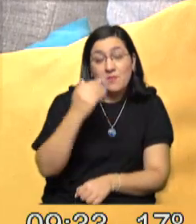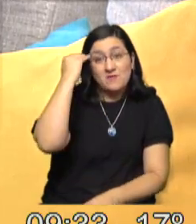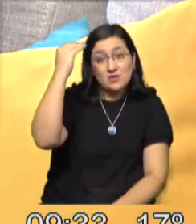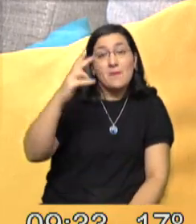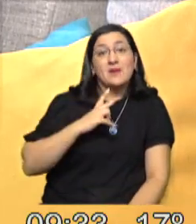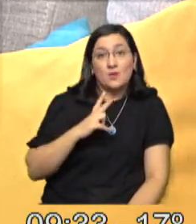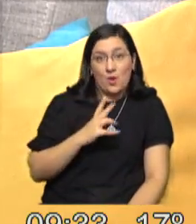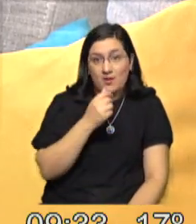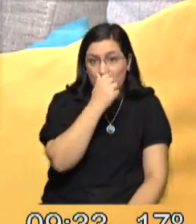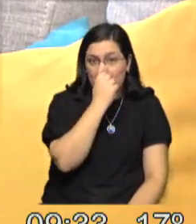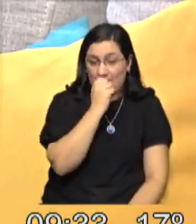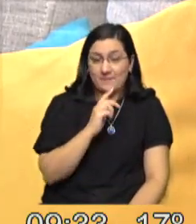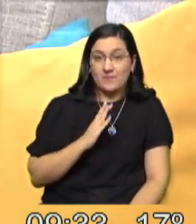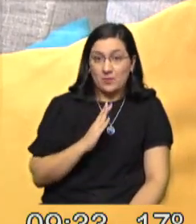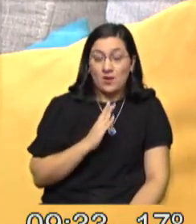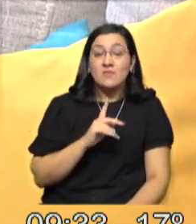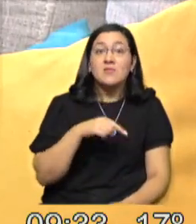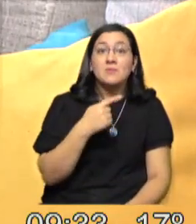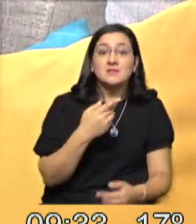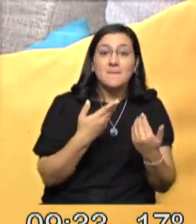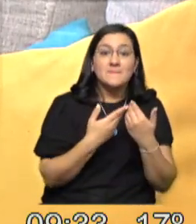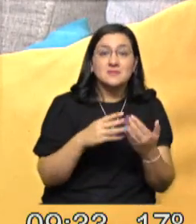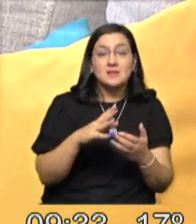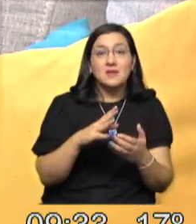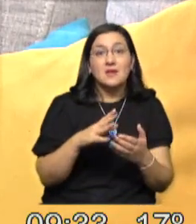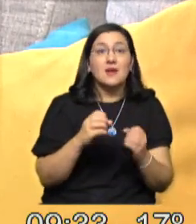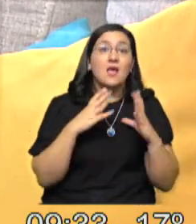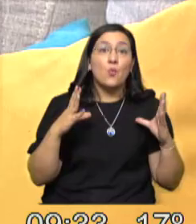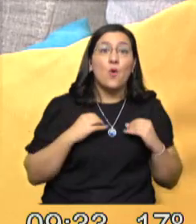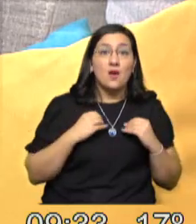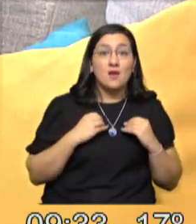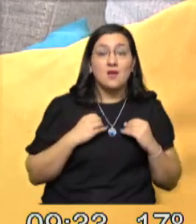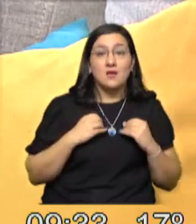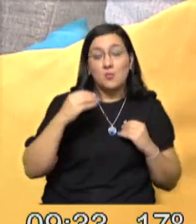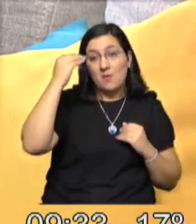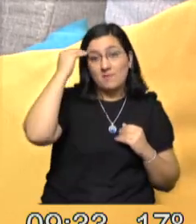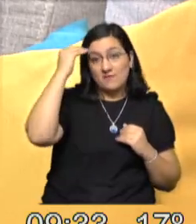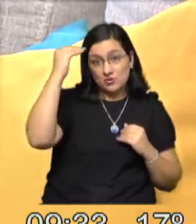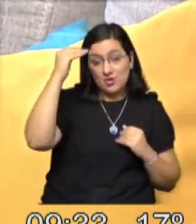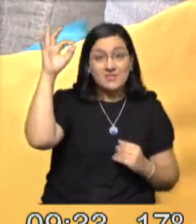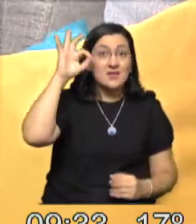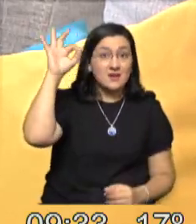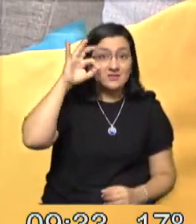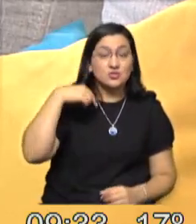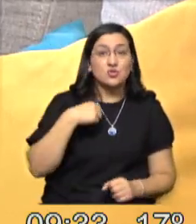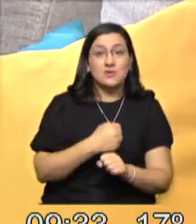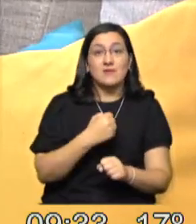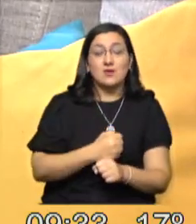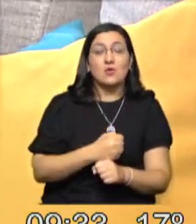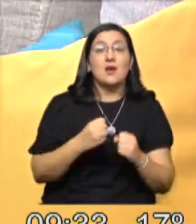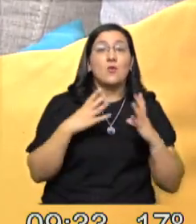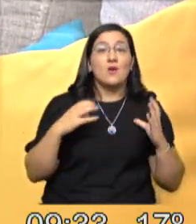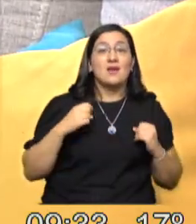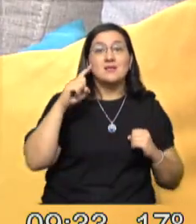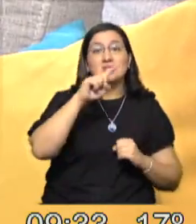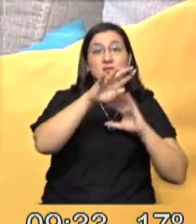¿no? Y luego empecé en primaria. En 2013 entré en primaria, luego me efectivicé. Profesora de inglés. Profesora de inglés, exacto. Yo trabajo en la escuela 190, le mando un beso